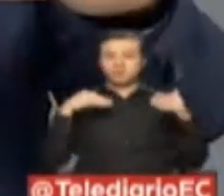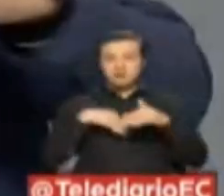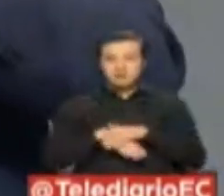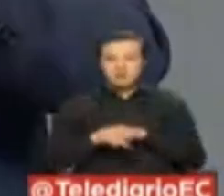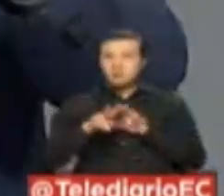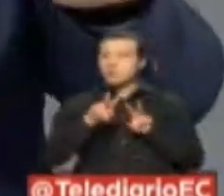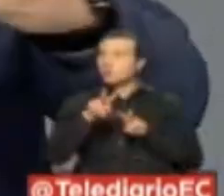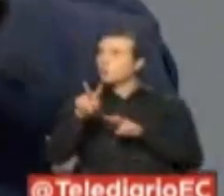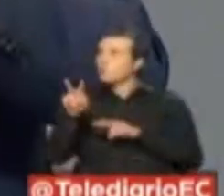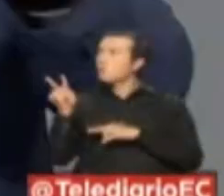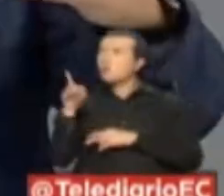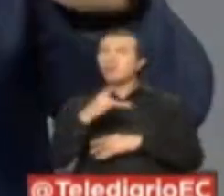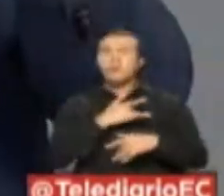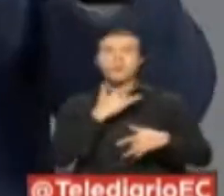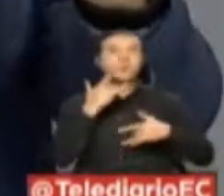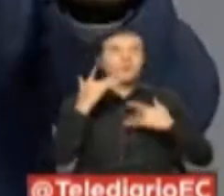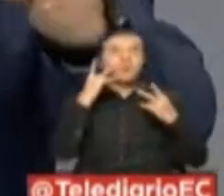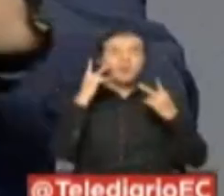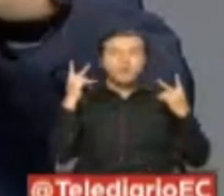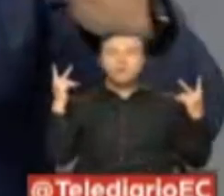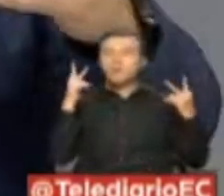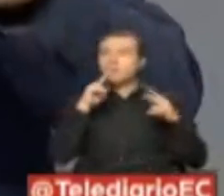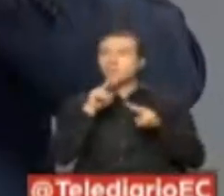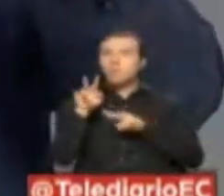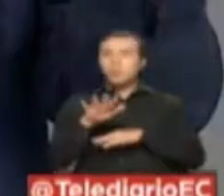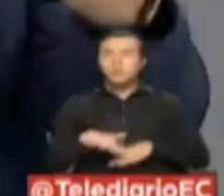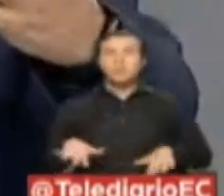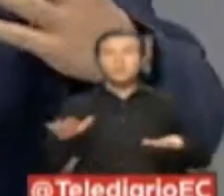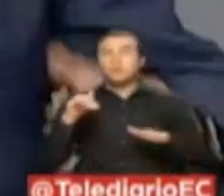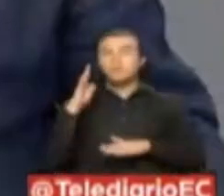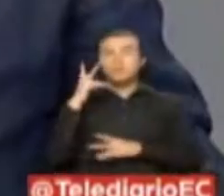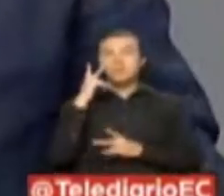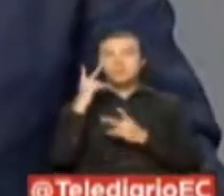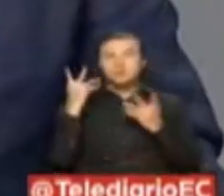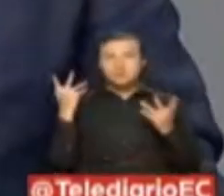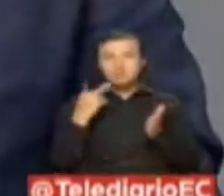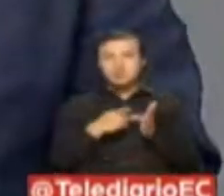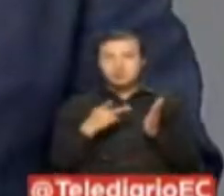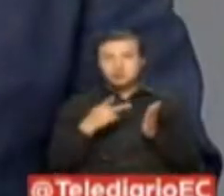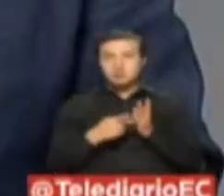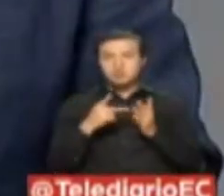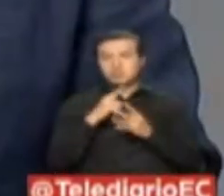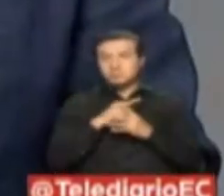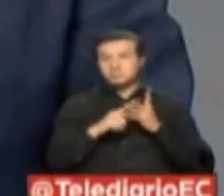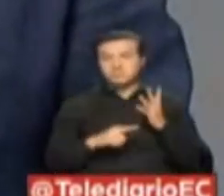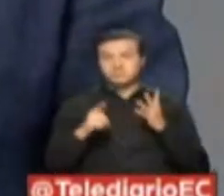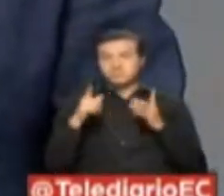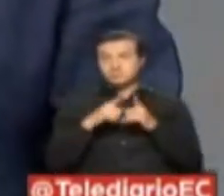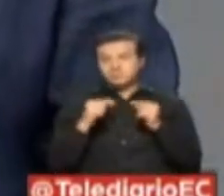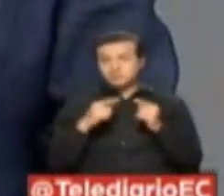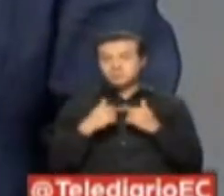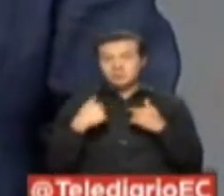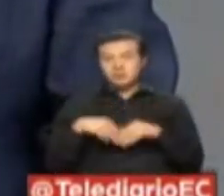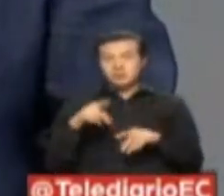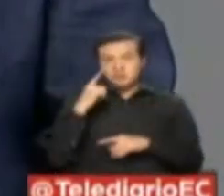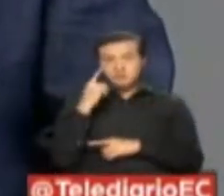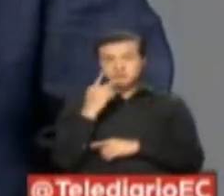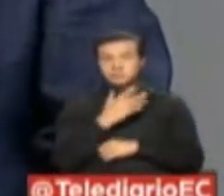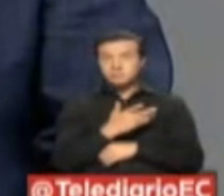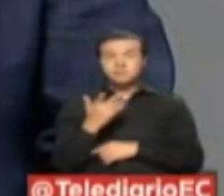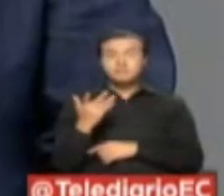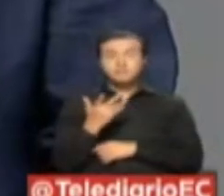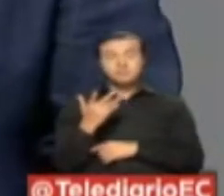y percibir y sentir y ver sobre todo ver qué ocurre en las cuatro estaciones en japón y conocer